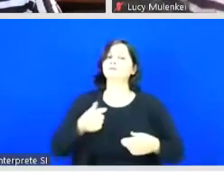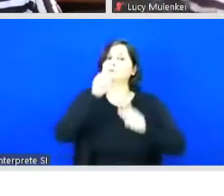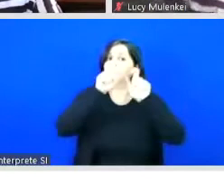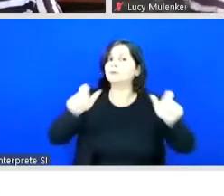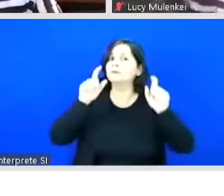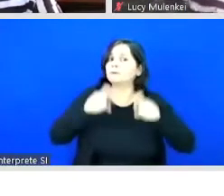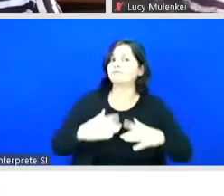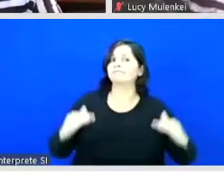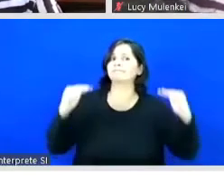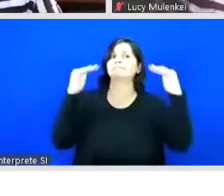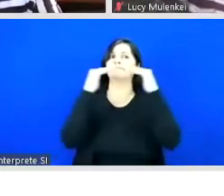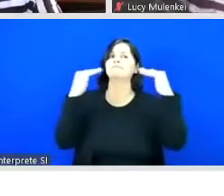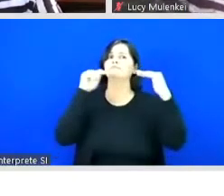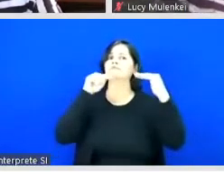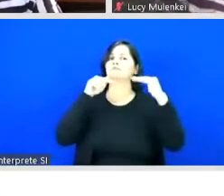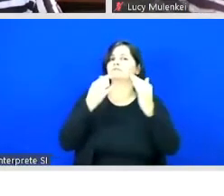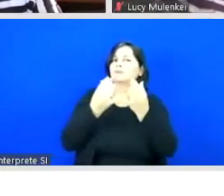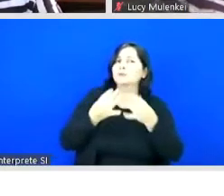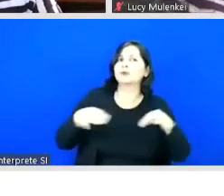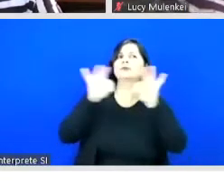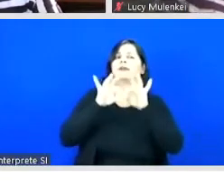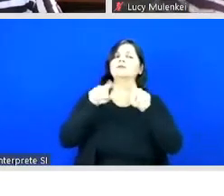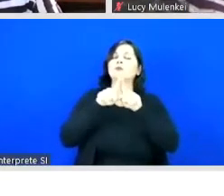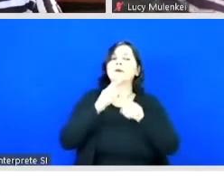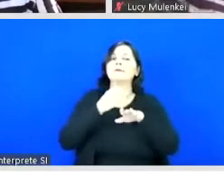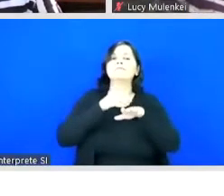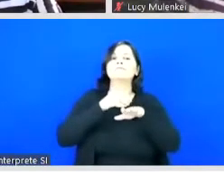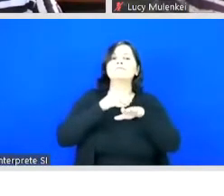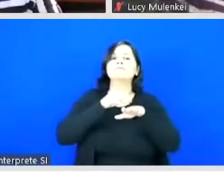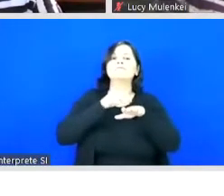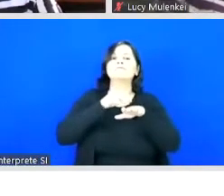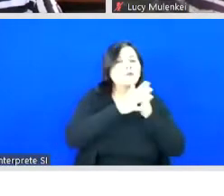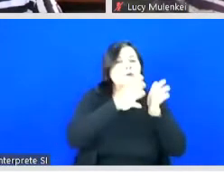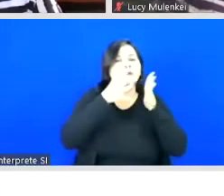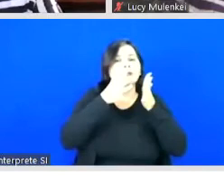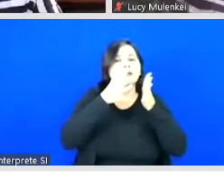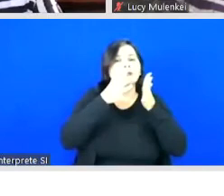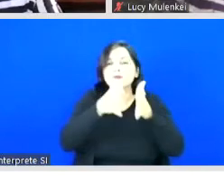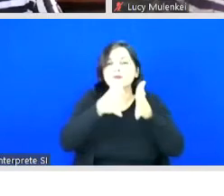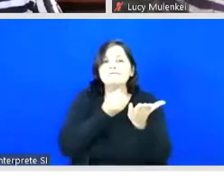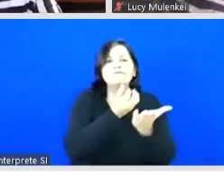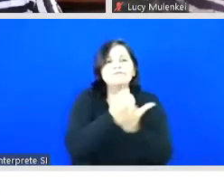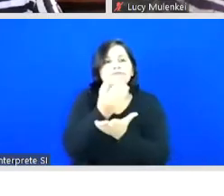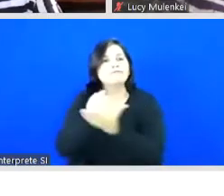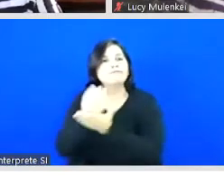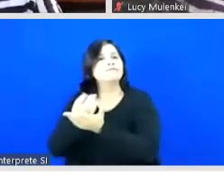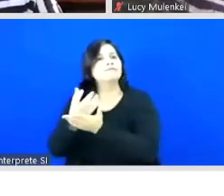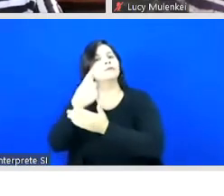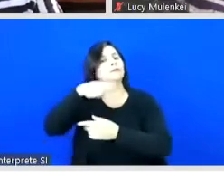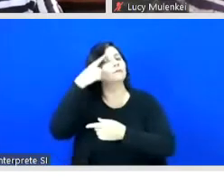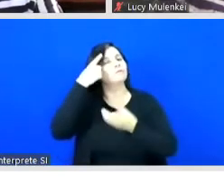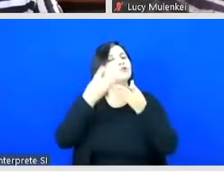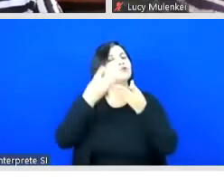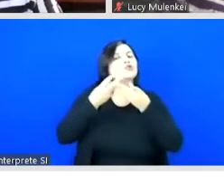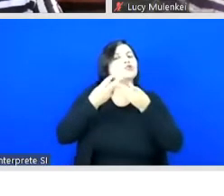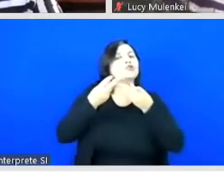la información necesaria para la toma de decisiones y también mitigar los riesgos para las mujeres